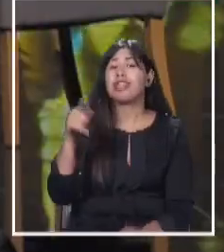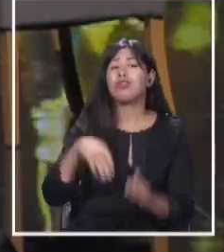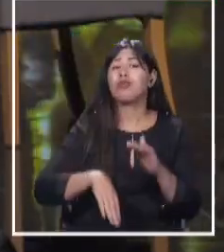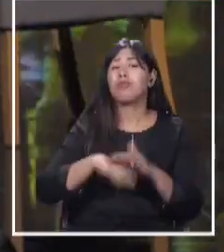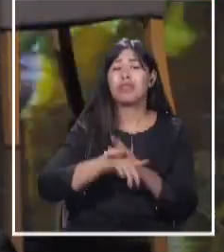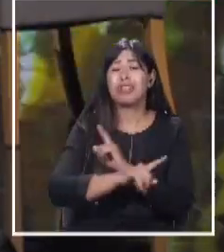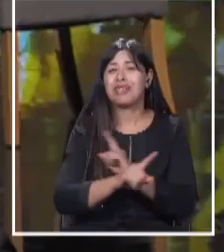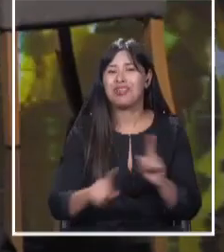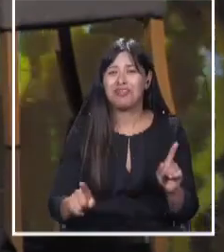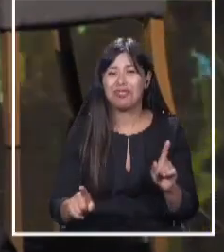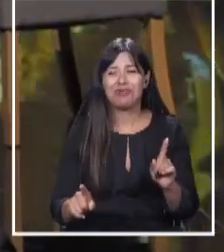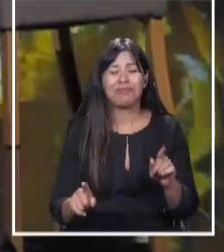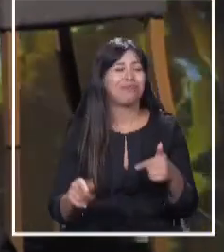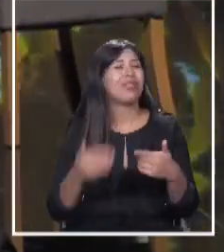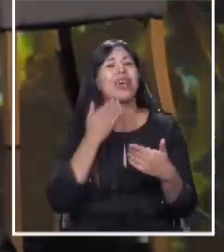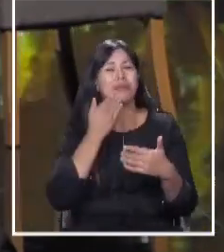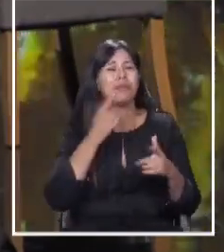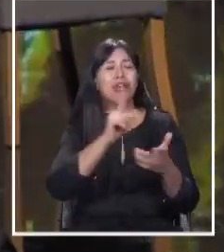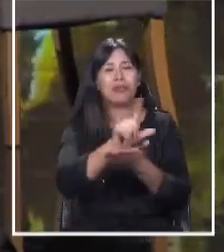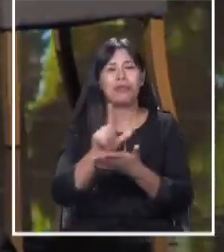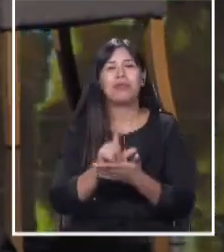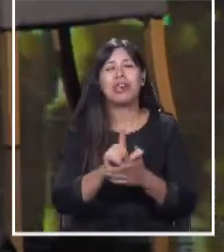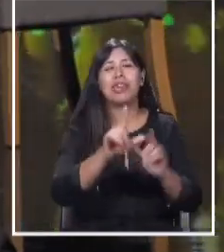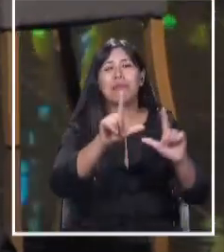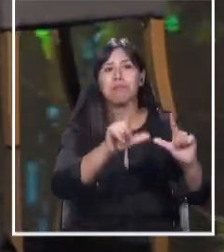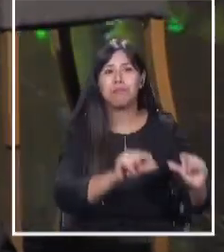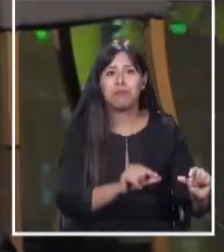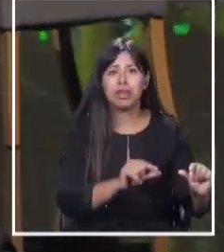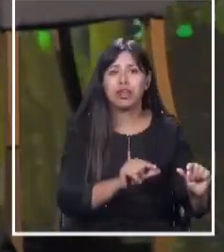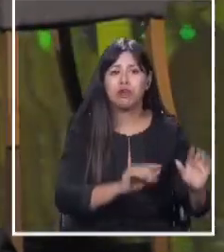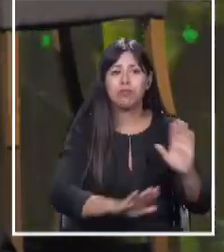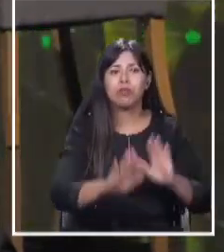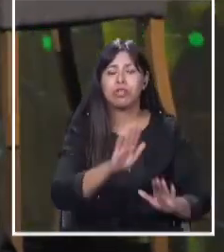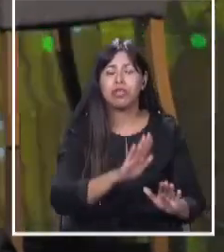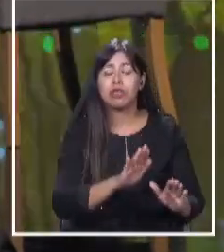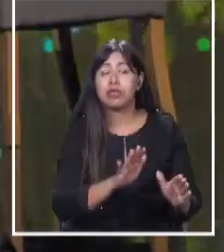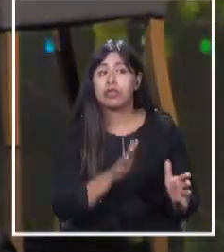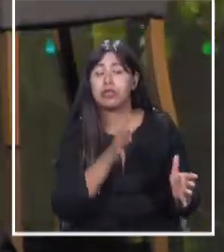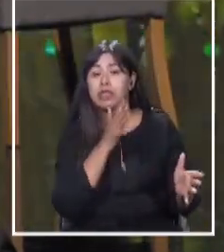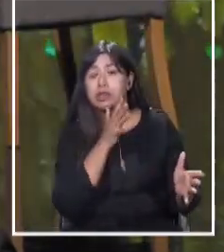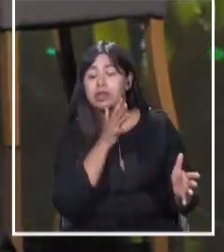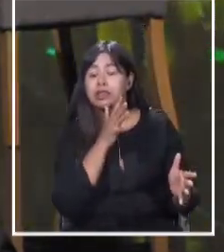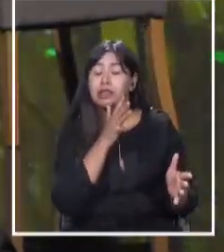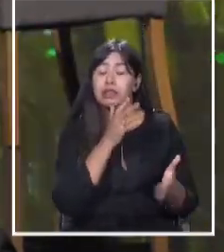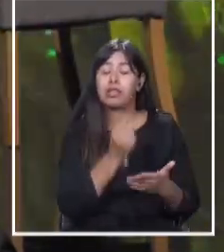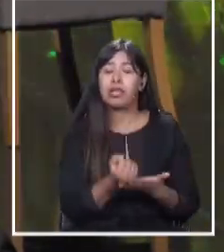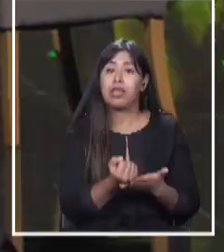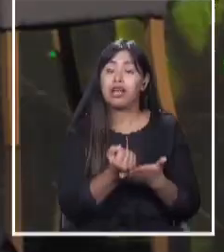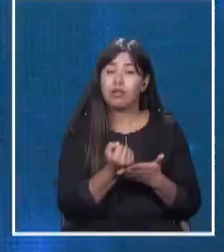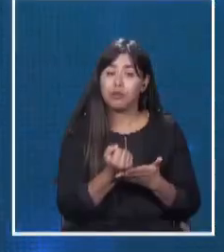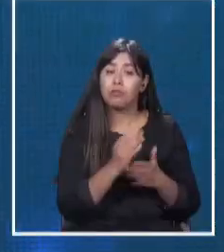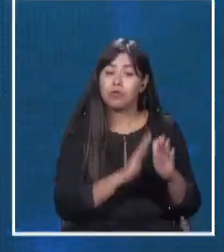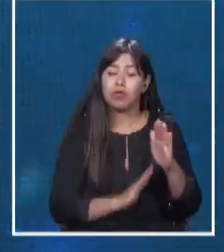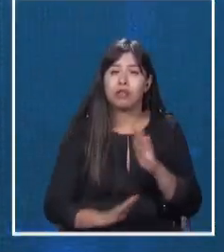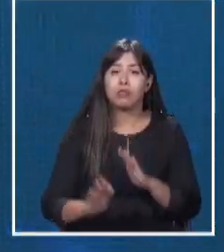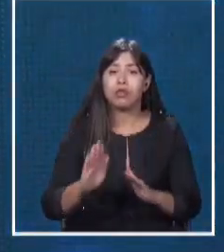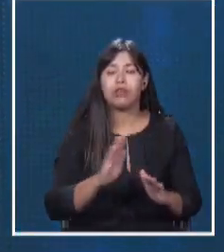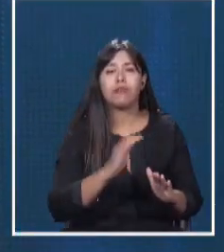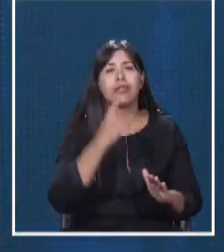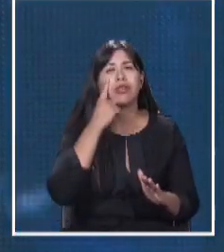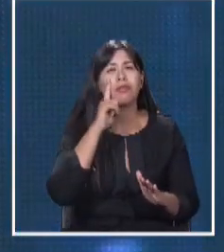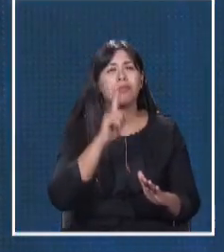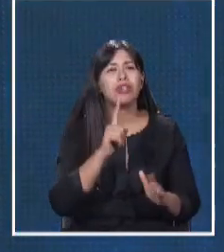suficiente. Declarar áreas marinas protegidas suena muy bien, ayuda muchísimo a la conservación, pero